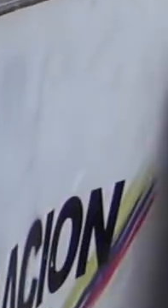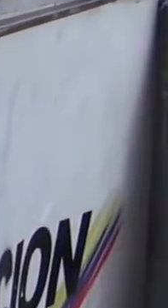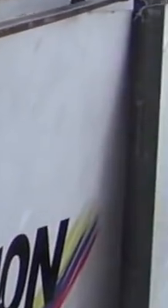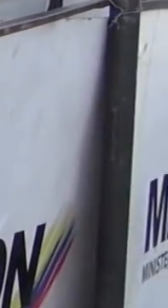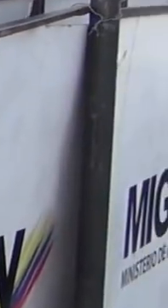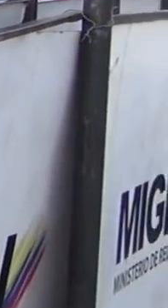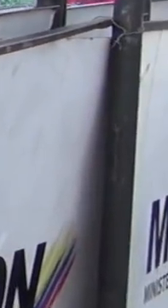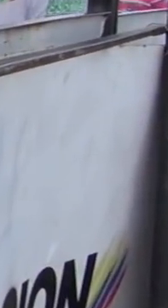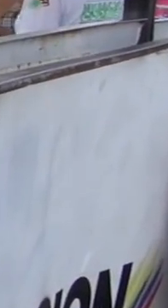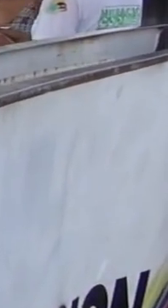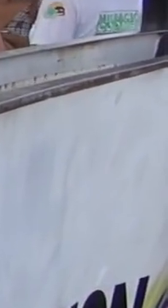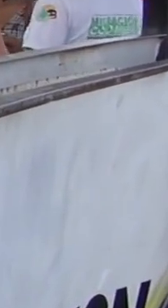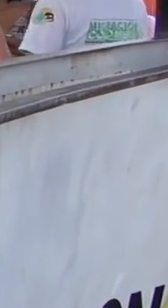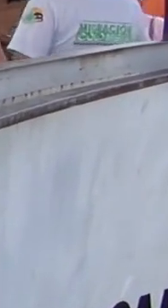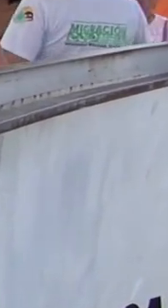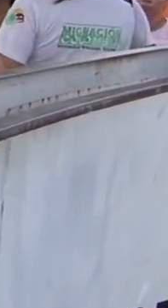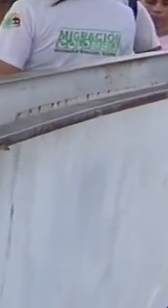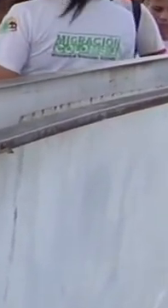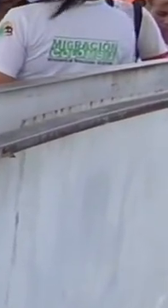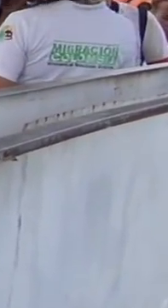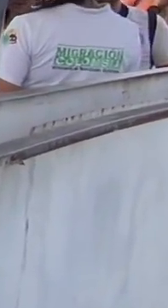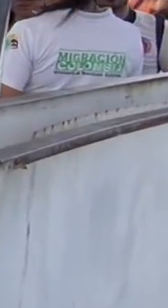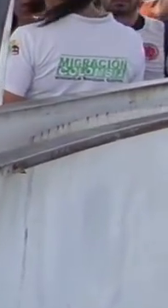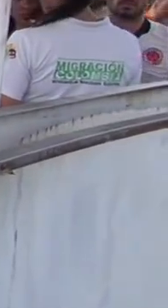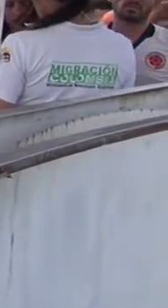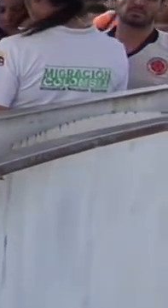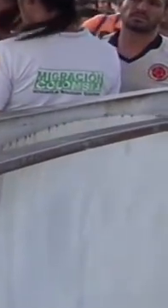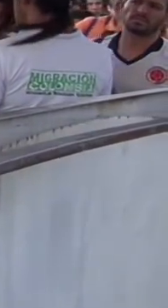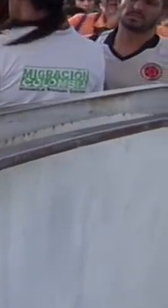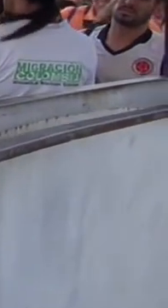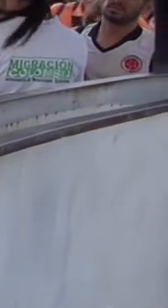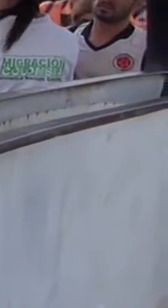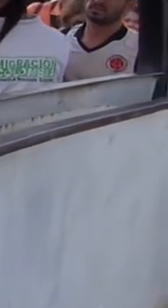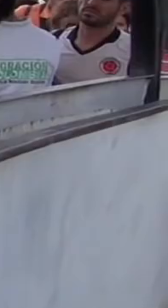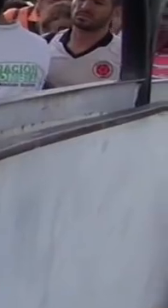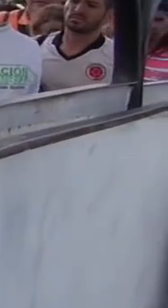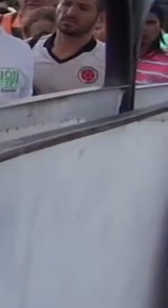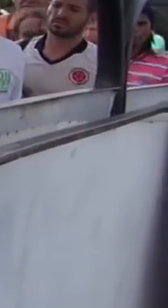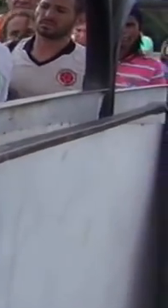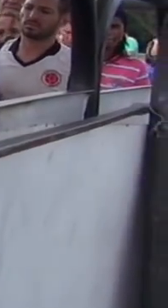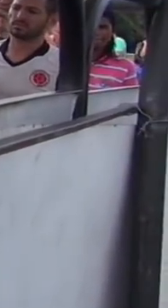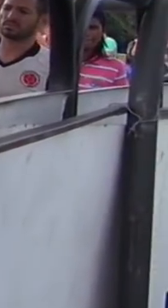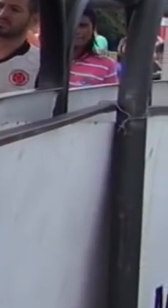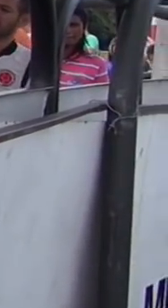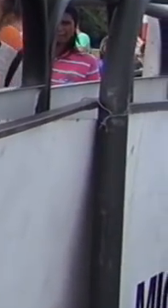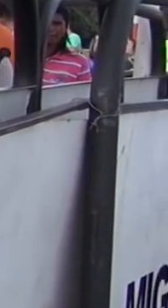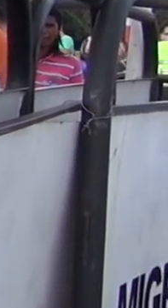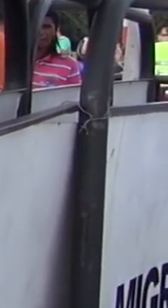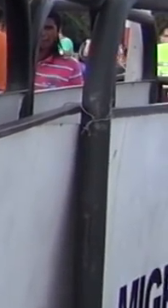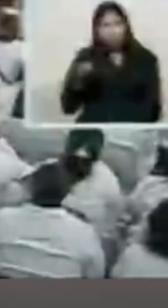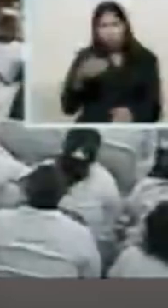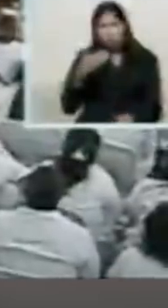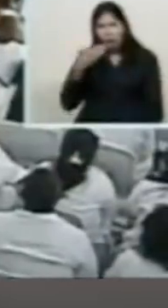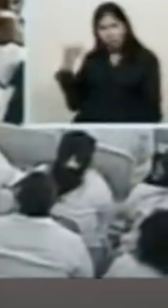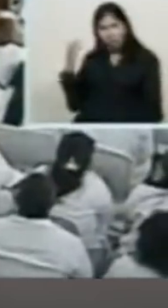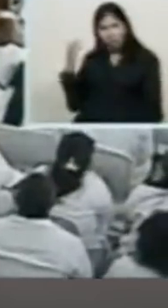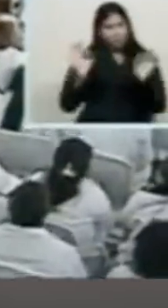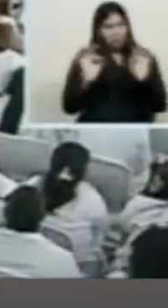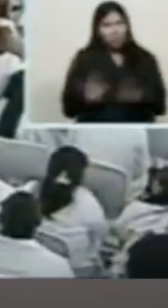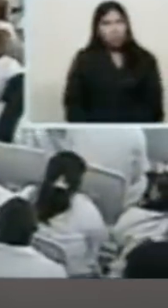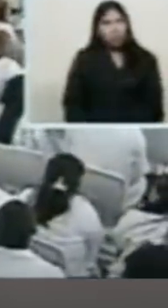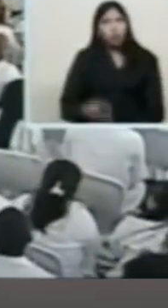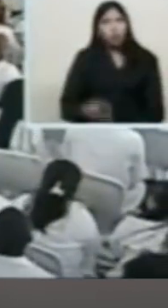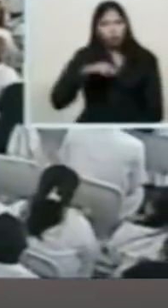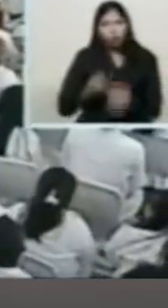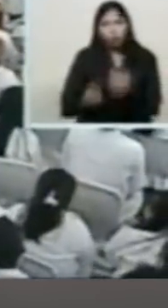mandatario asegura que son ciudadanos colombianos los que cruzan la frontera buscando atención médica en su país. Hemos fundado